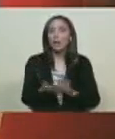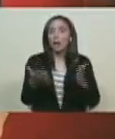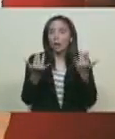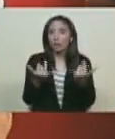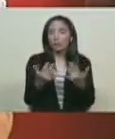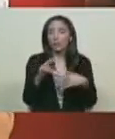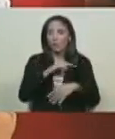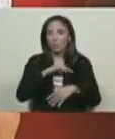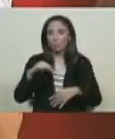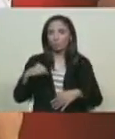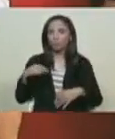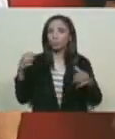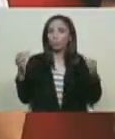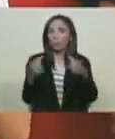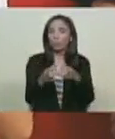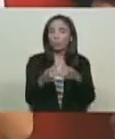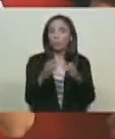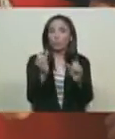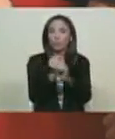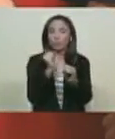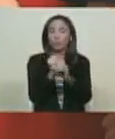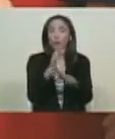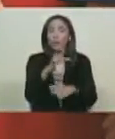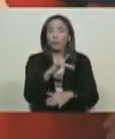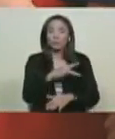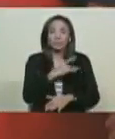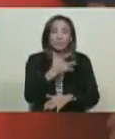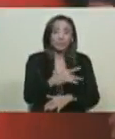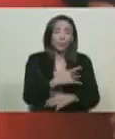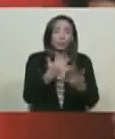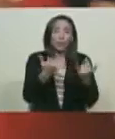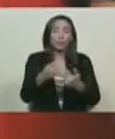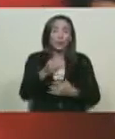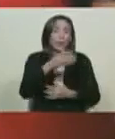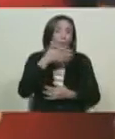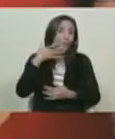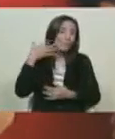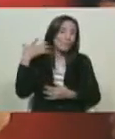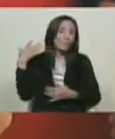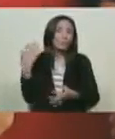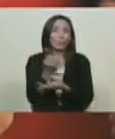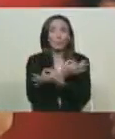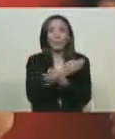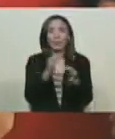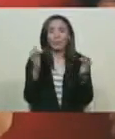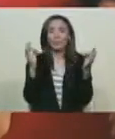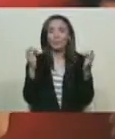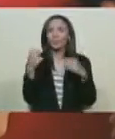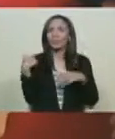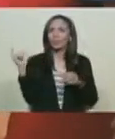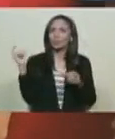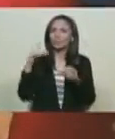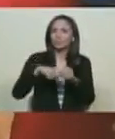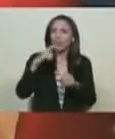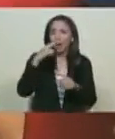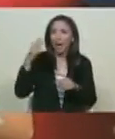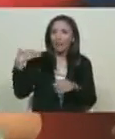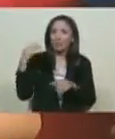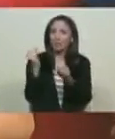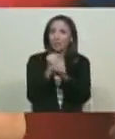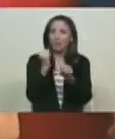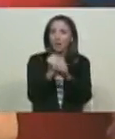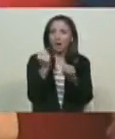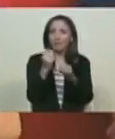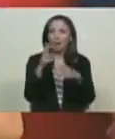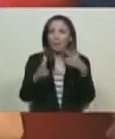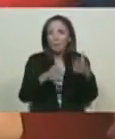clase obrera organizada, nos sentimos profundamente orgullosos de que un miembro genuino de nuestra clase ocupe